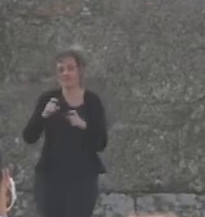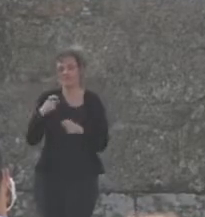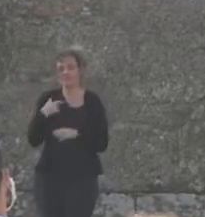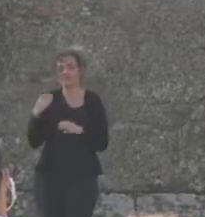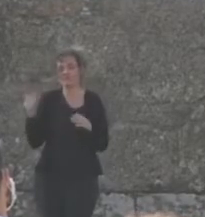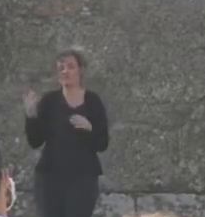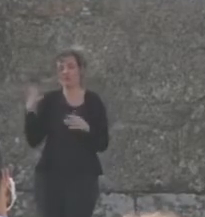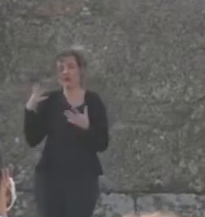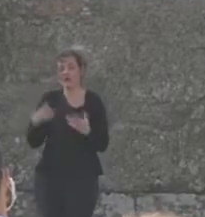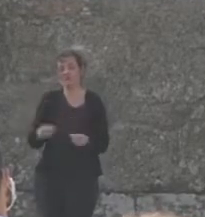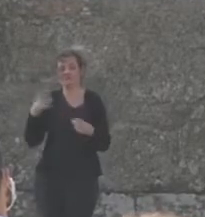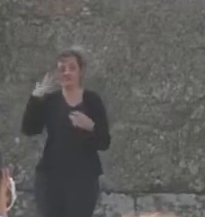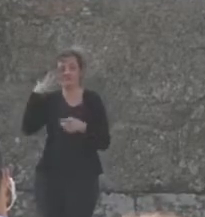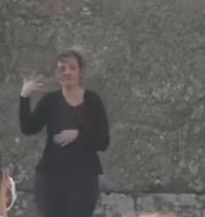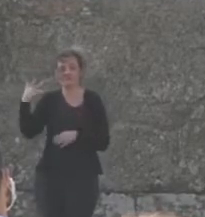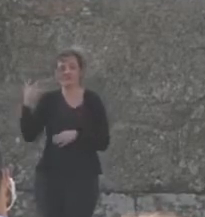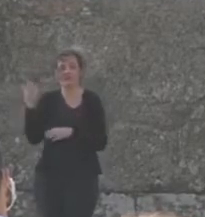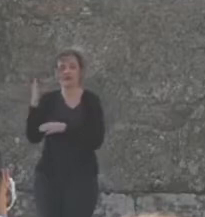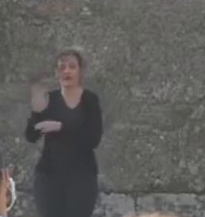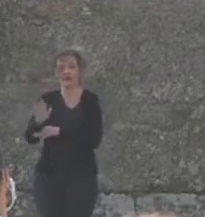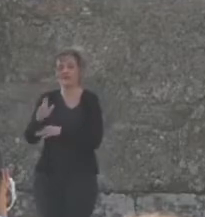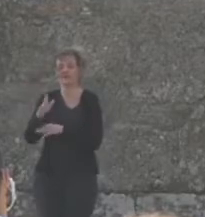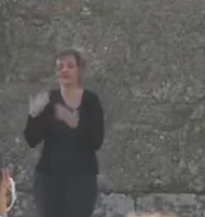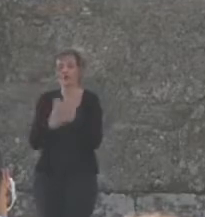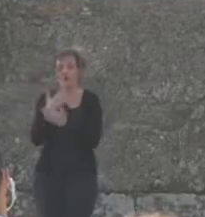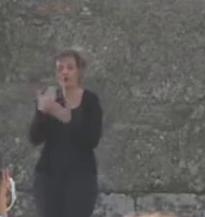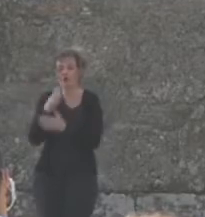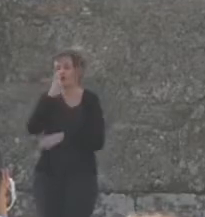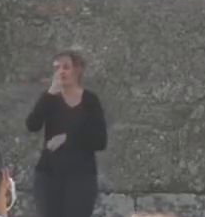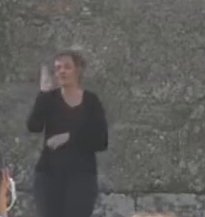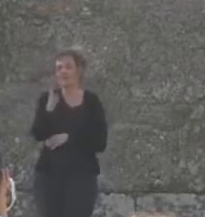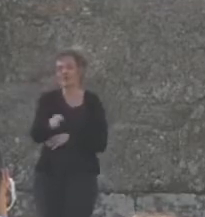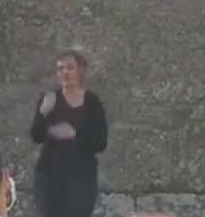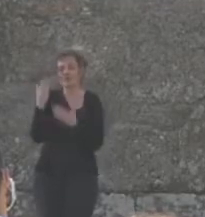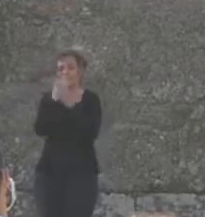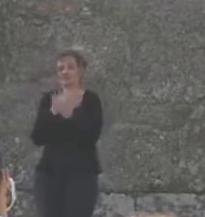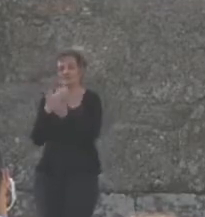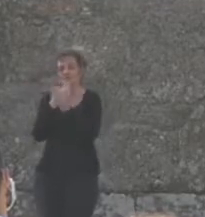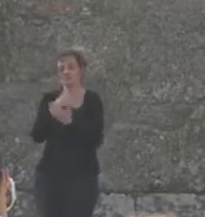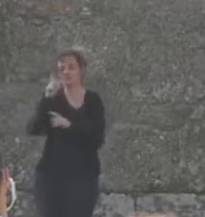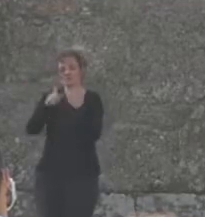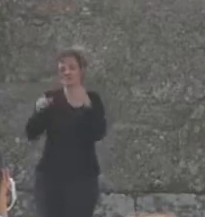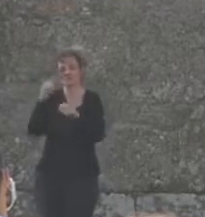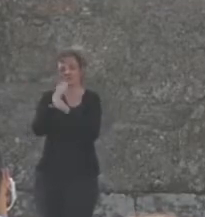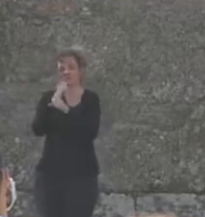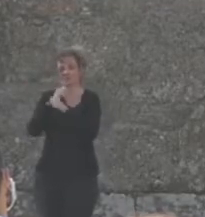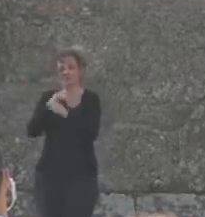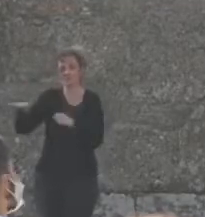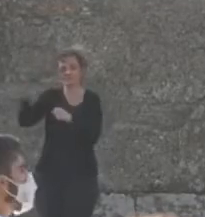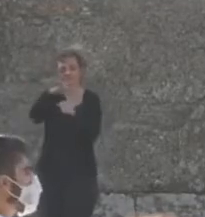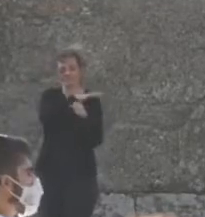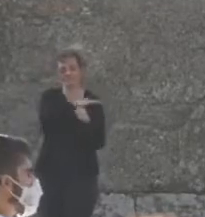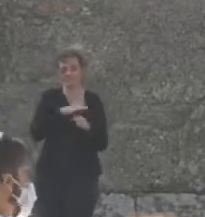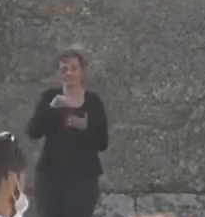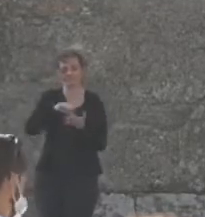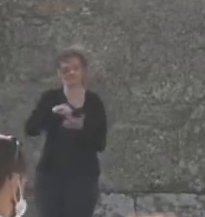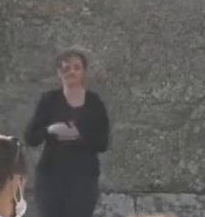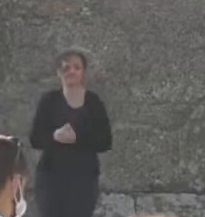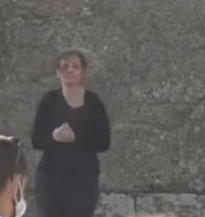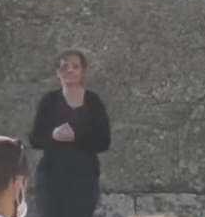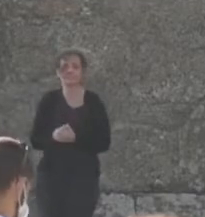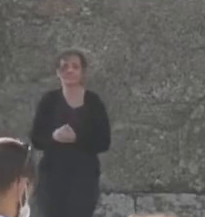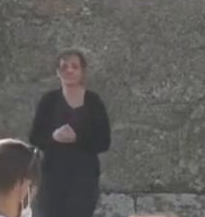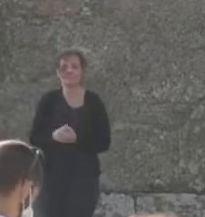moita repercusión nos actos celebrados e xornadas dirixidas ao estudantado dos institutos da vila.